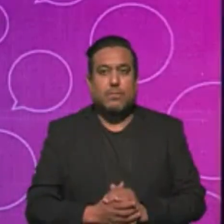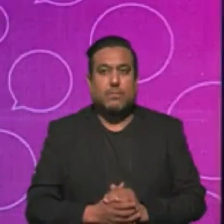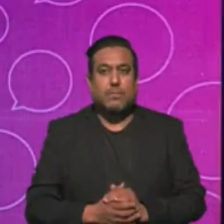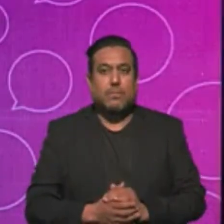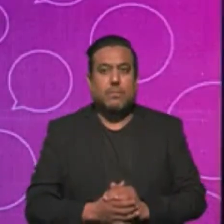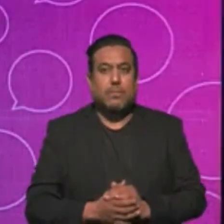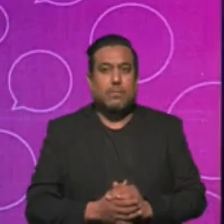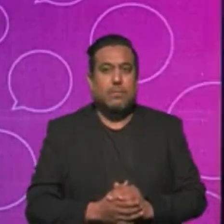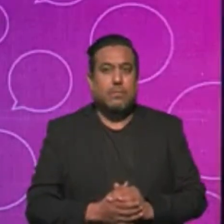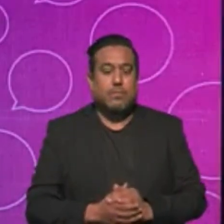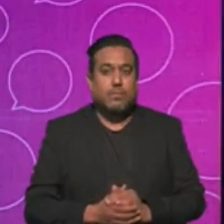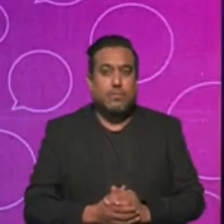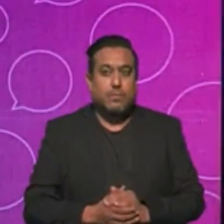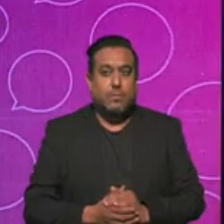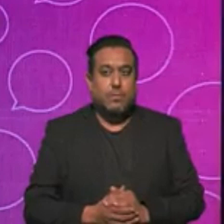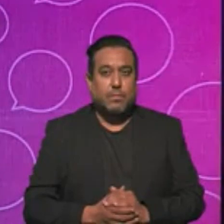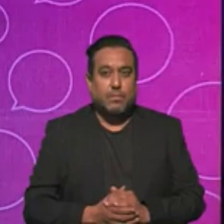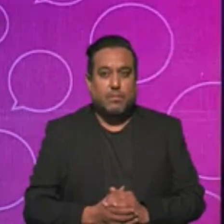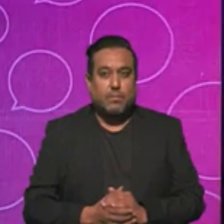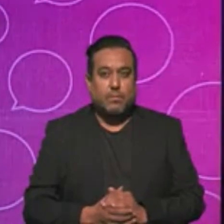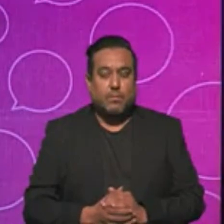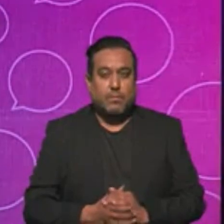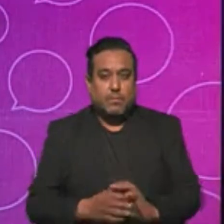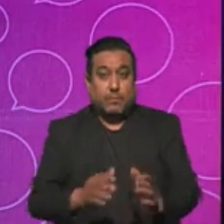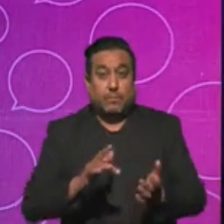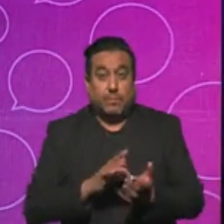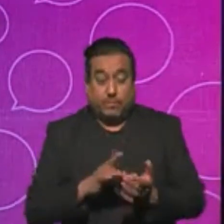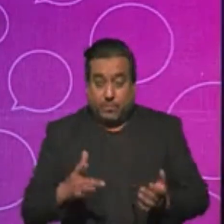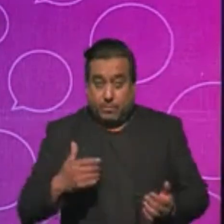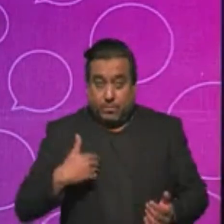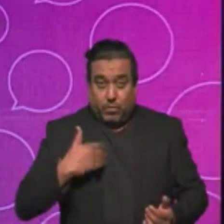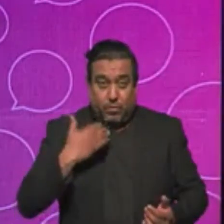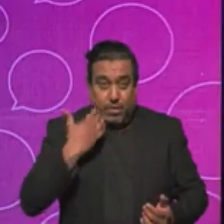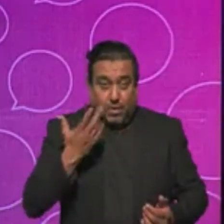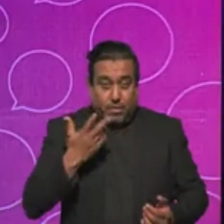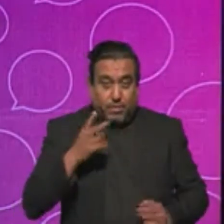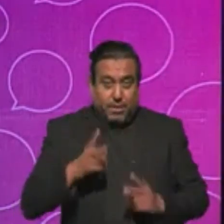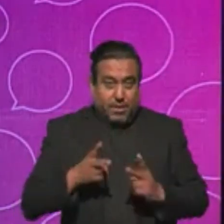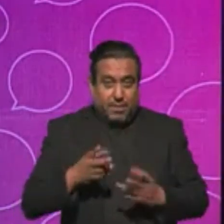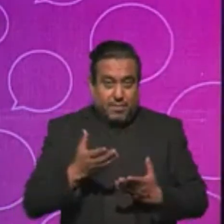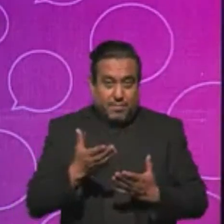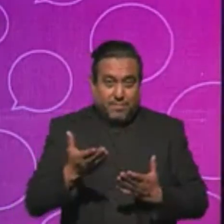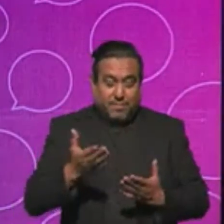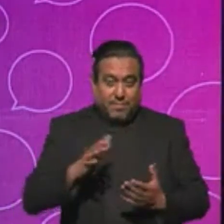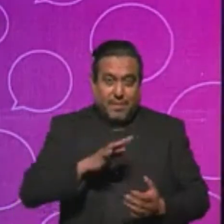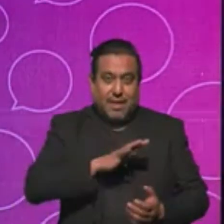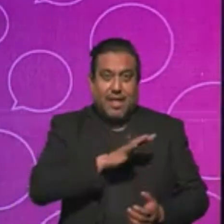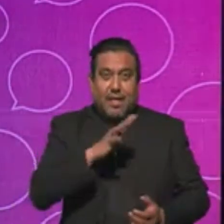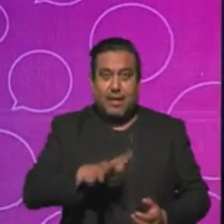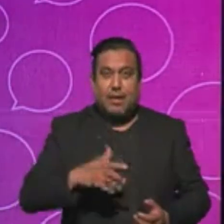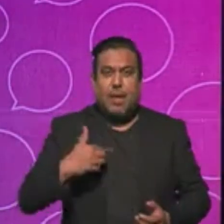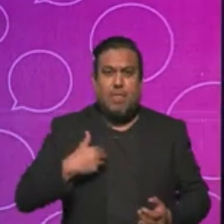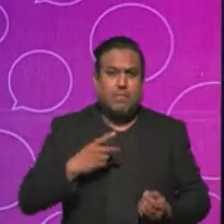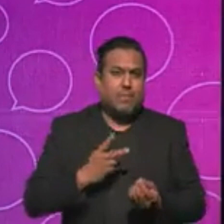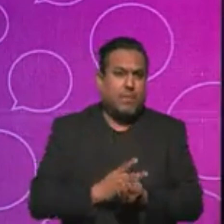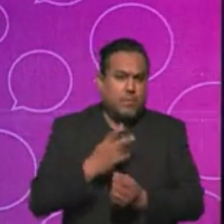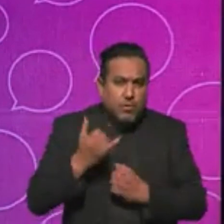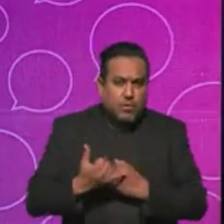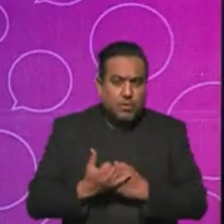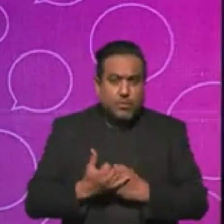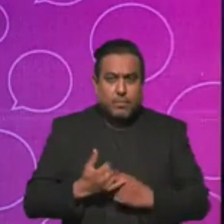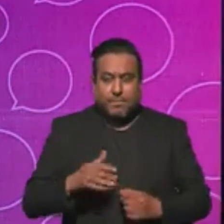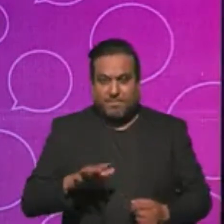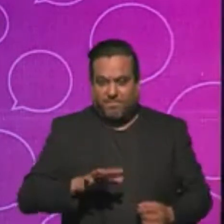listo Gracias eh quiero platicarte a nivel general mi proyecto de gobierno en